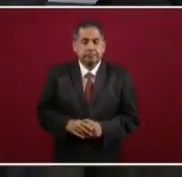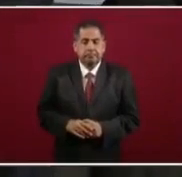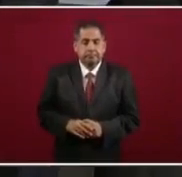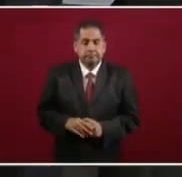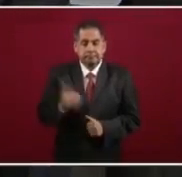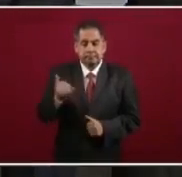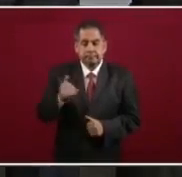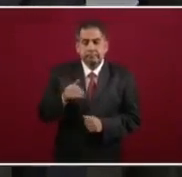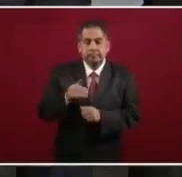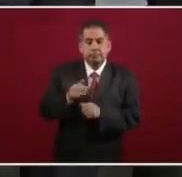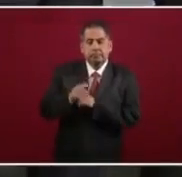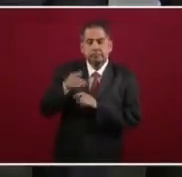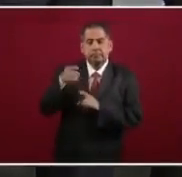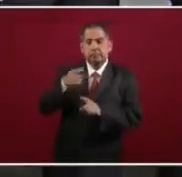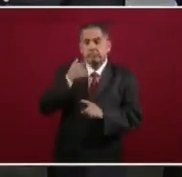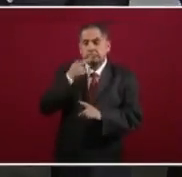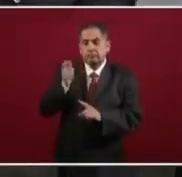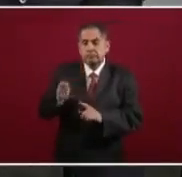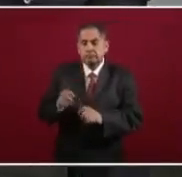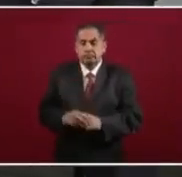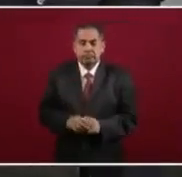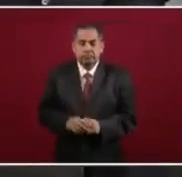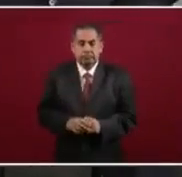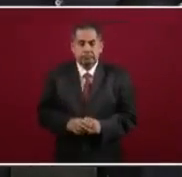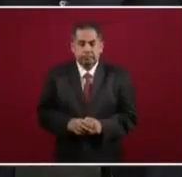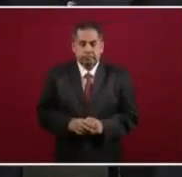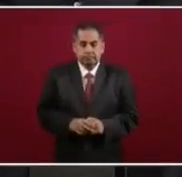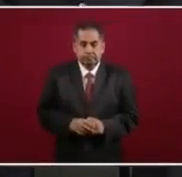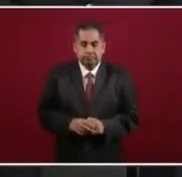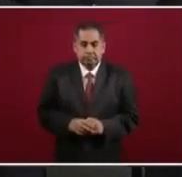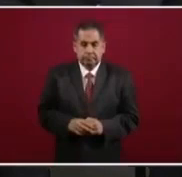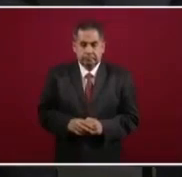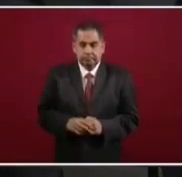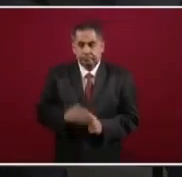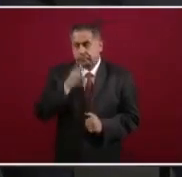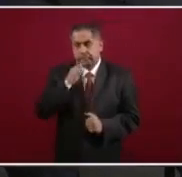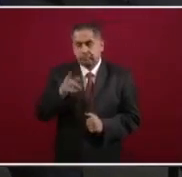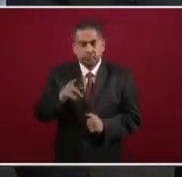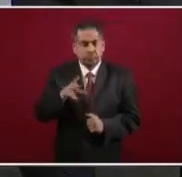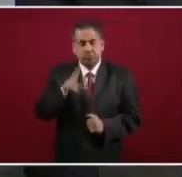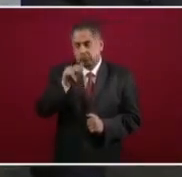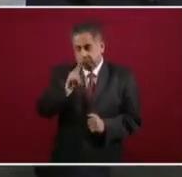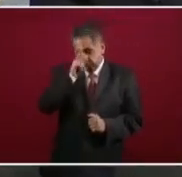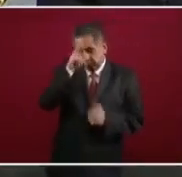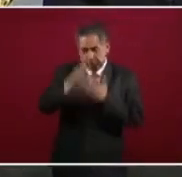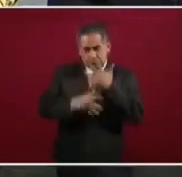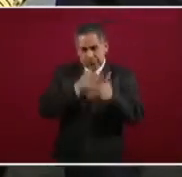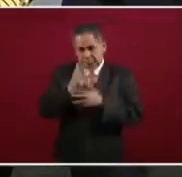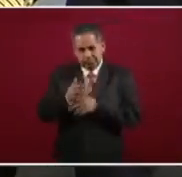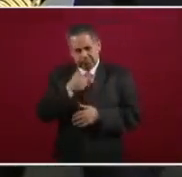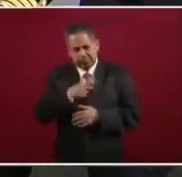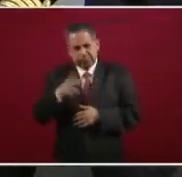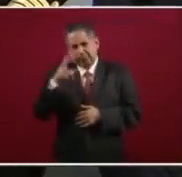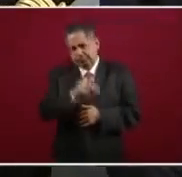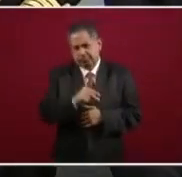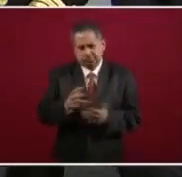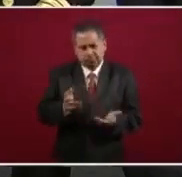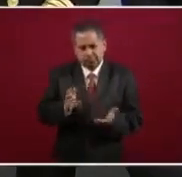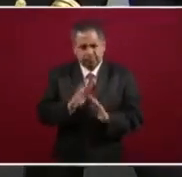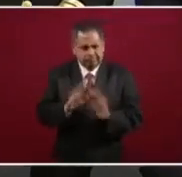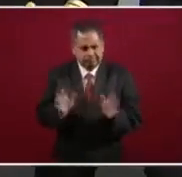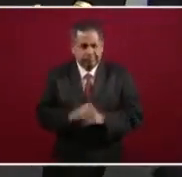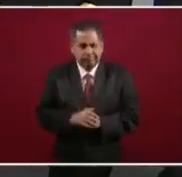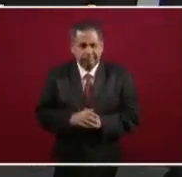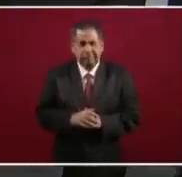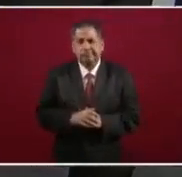y lo mejor pues es decir no a la violencia y no